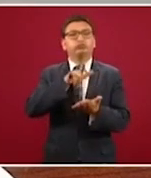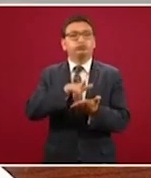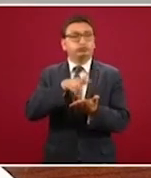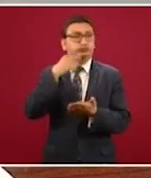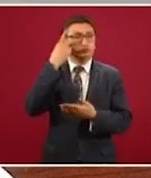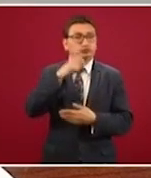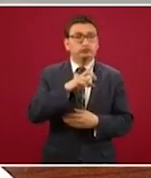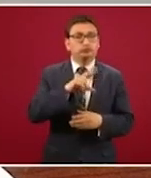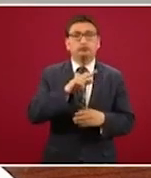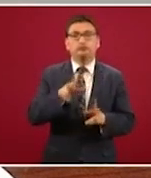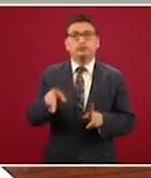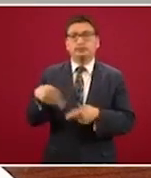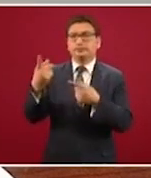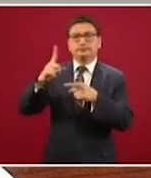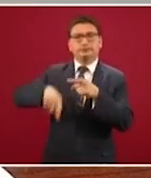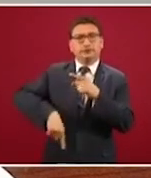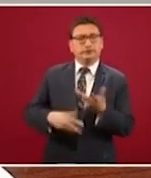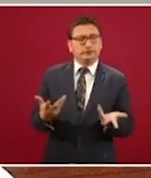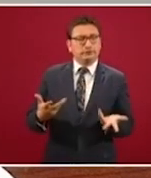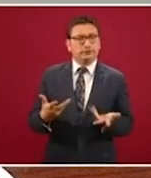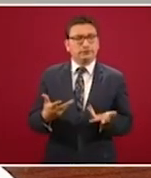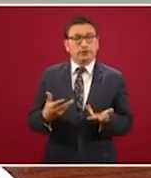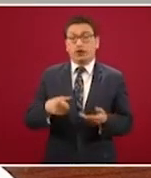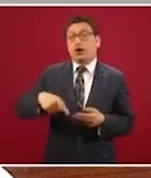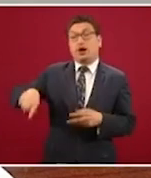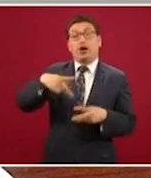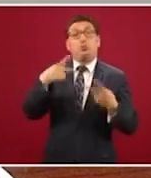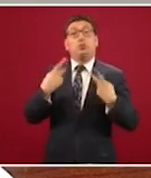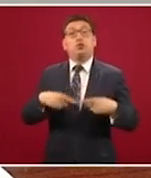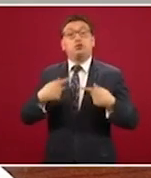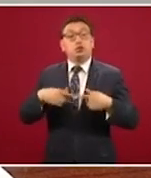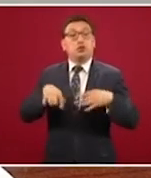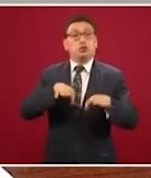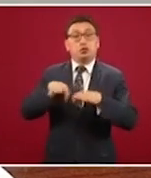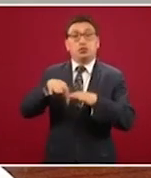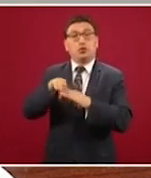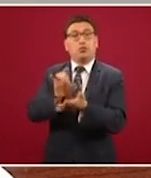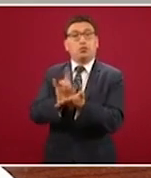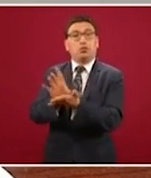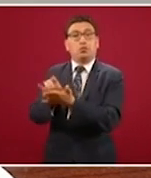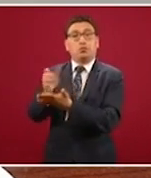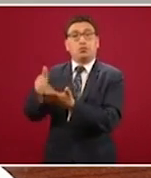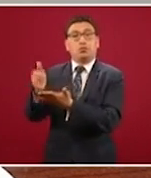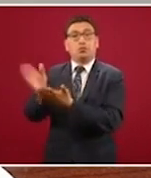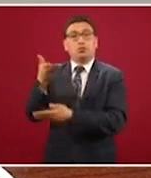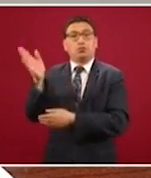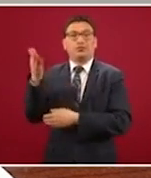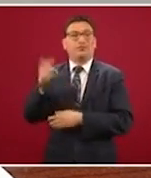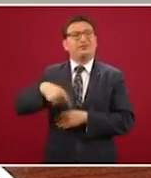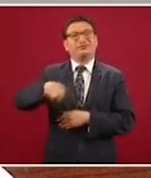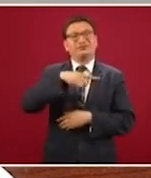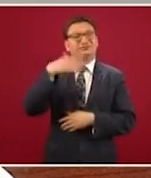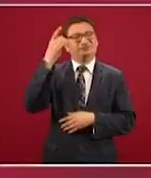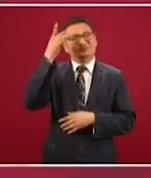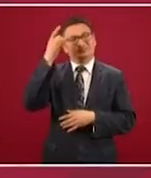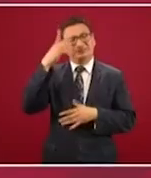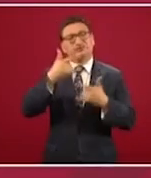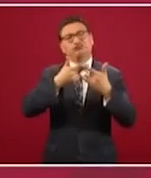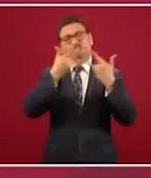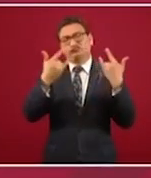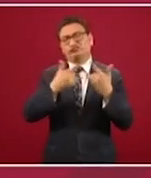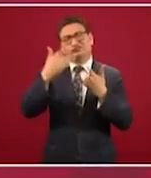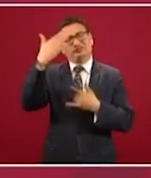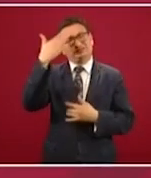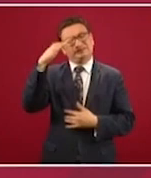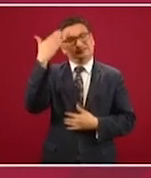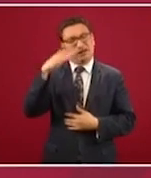aérea. Se despidió a trabajadores, ya todo lo que sabemos. Una